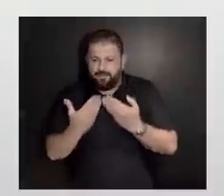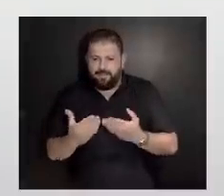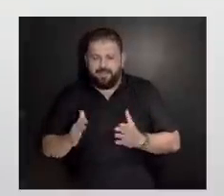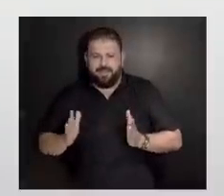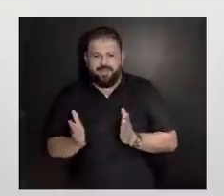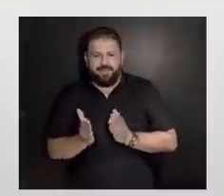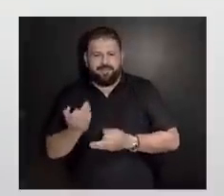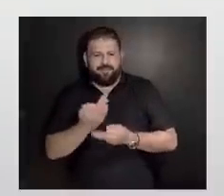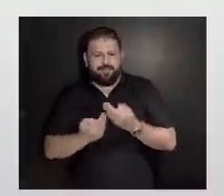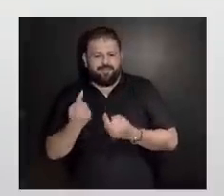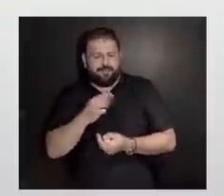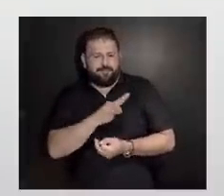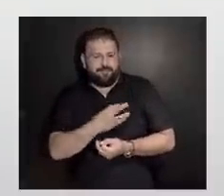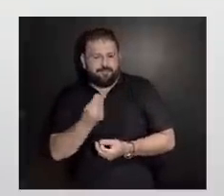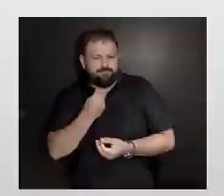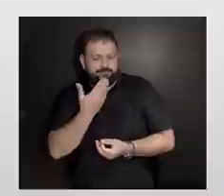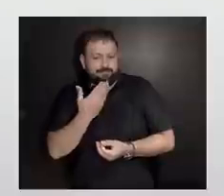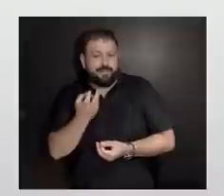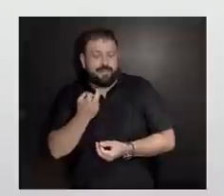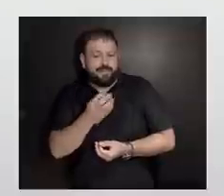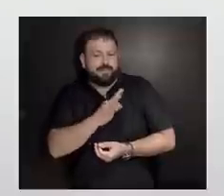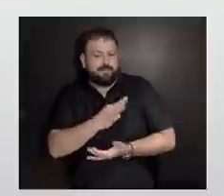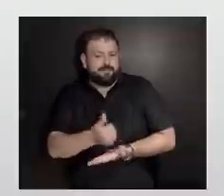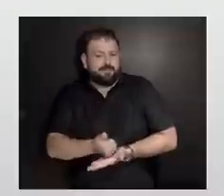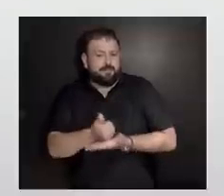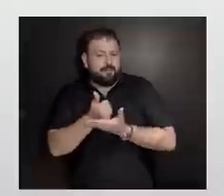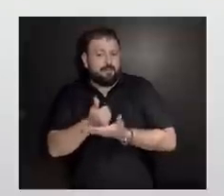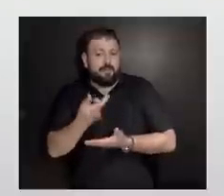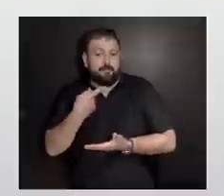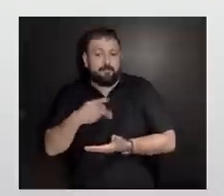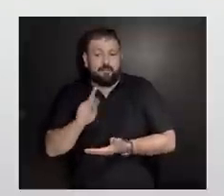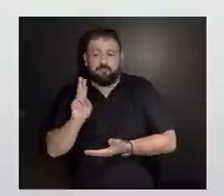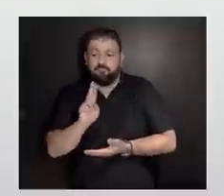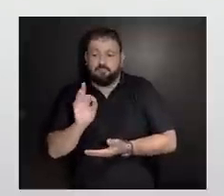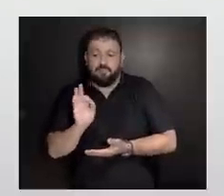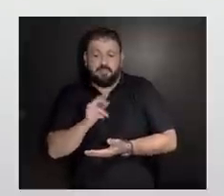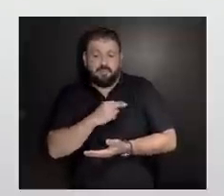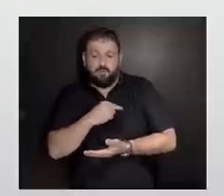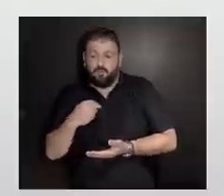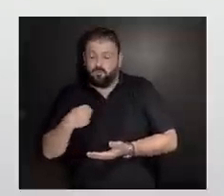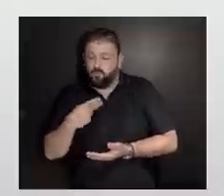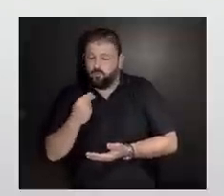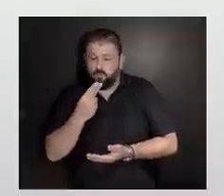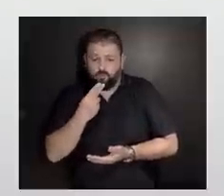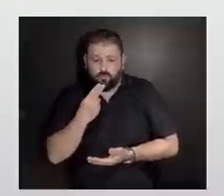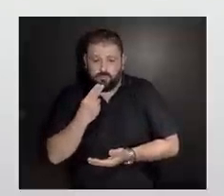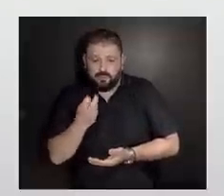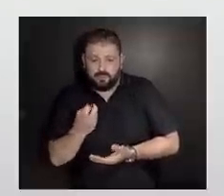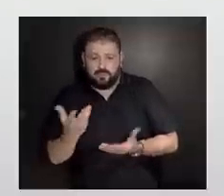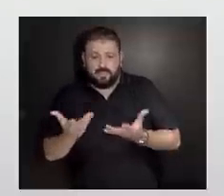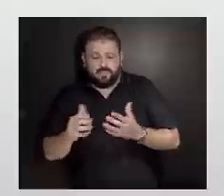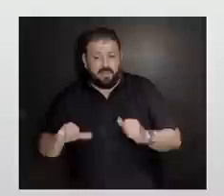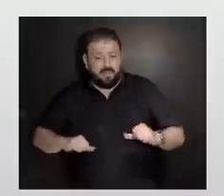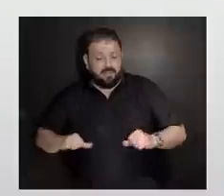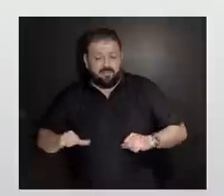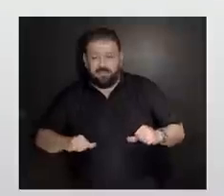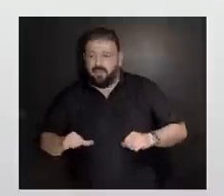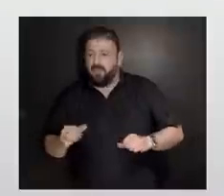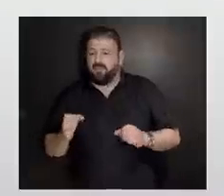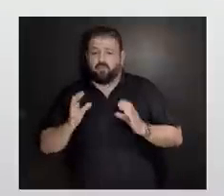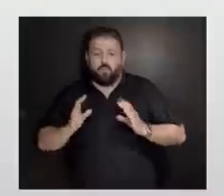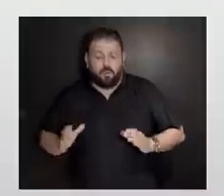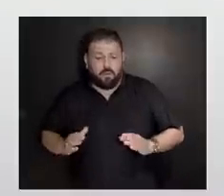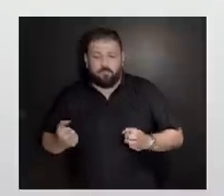un combustible, como una fuente de energía. Pero si no lo utilizamos, o sea, si no hacemos este tipo de actividades, pues nuestro